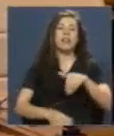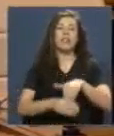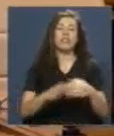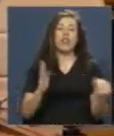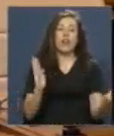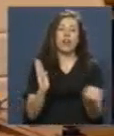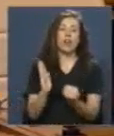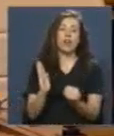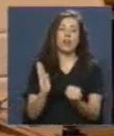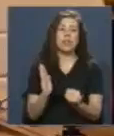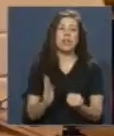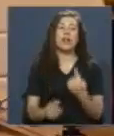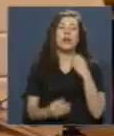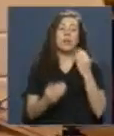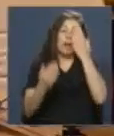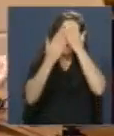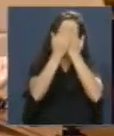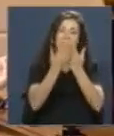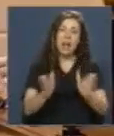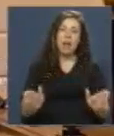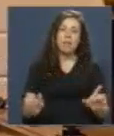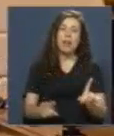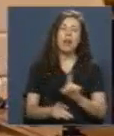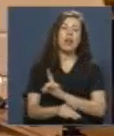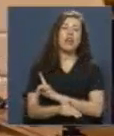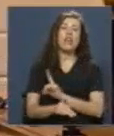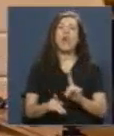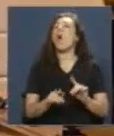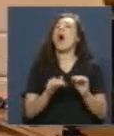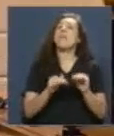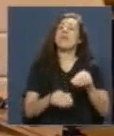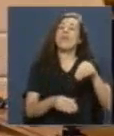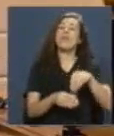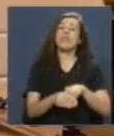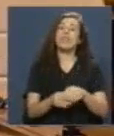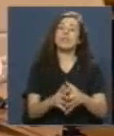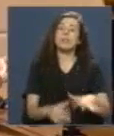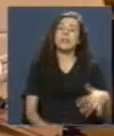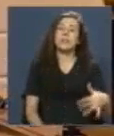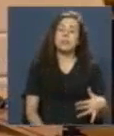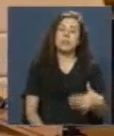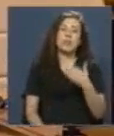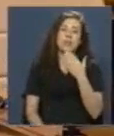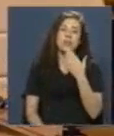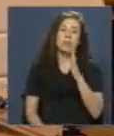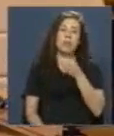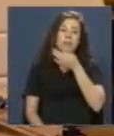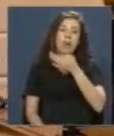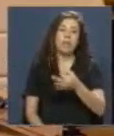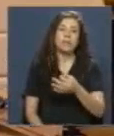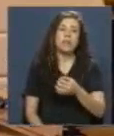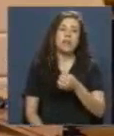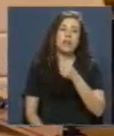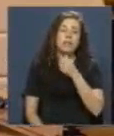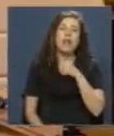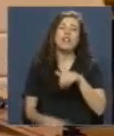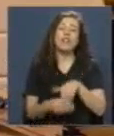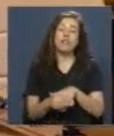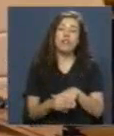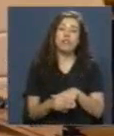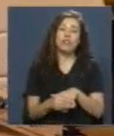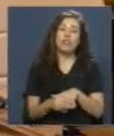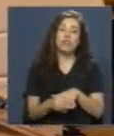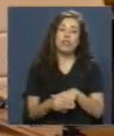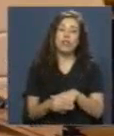contra, porque el Frente Amplio no nos acompañó en las votaciones más importantes y porque también, hay que decirlo, nos faltaron votos de